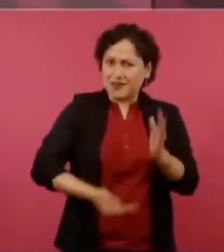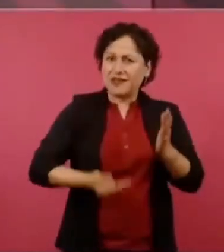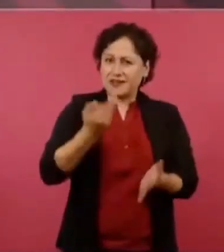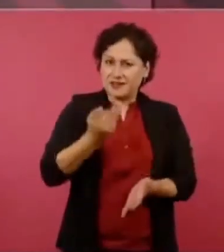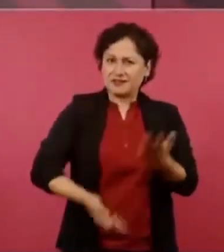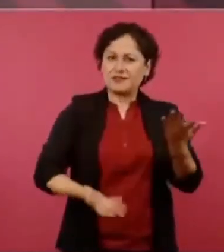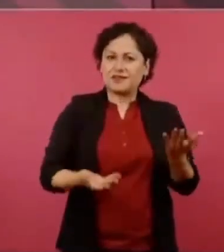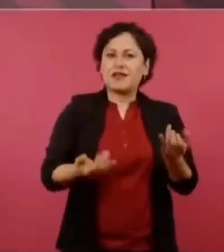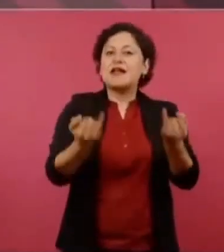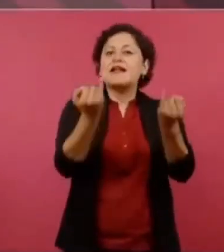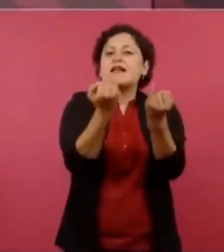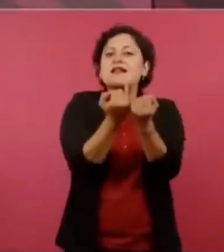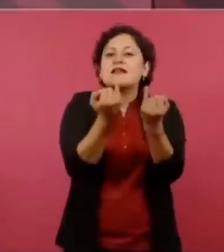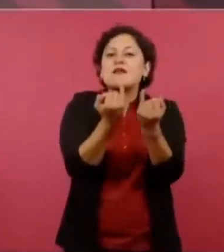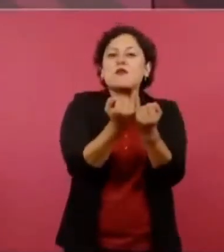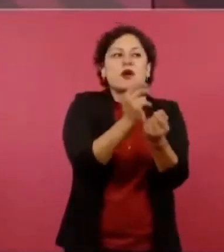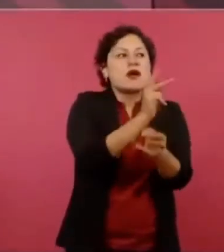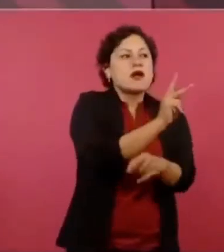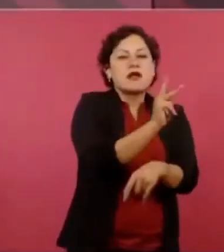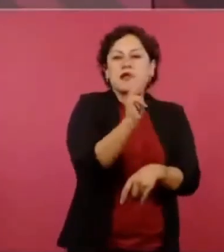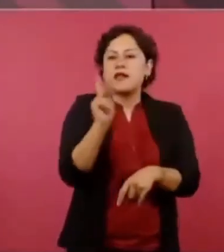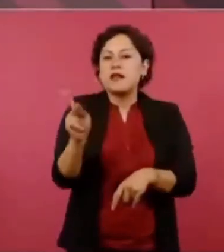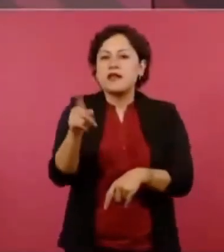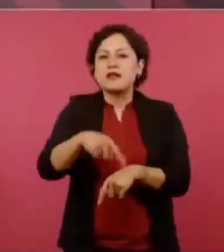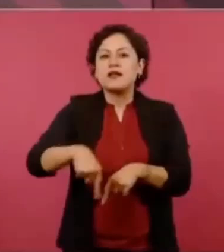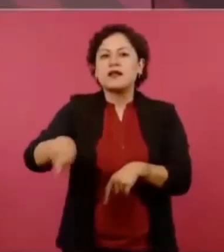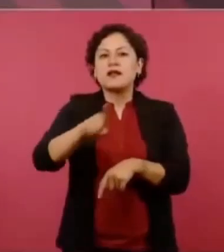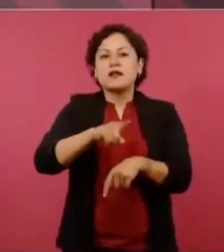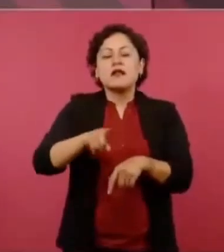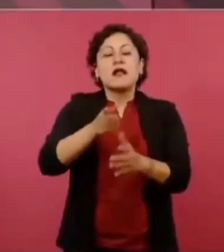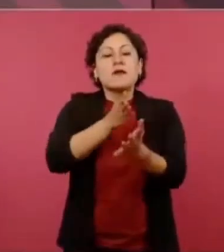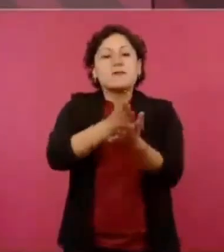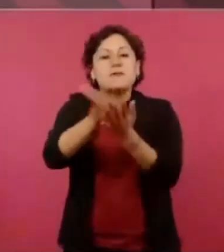los medios internacionales de información.